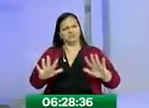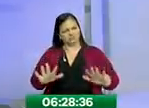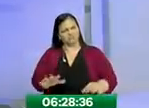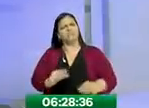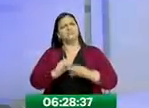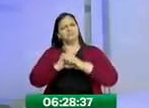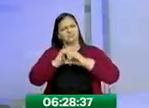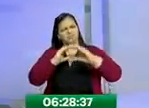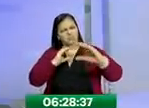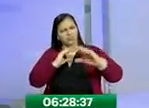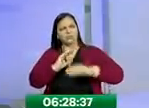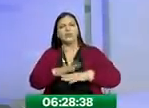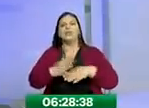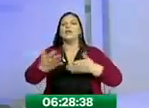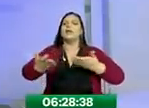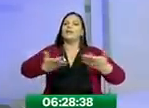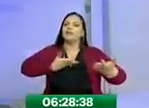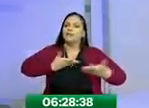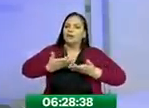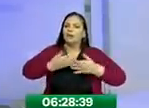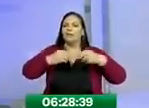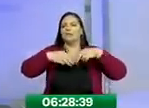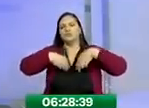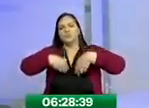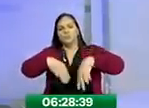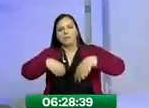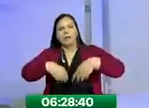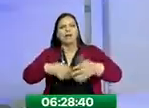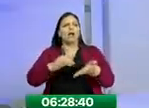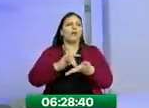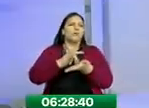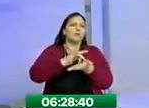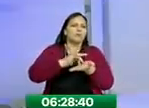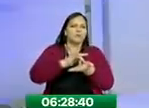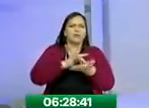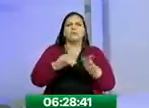barrios, van a estar abiertos supermercados, van a estar abiertos farmacias, van a estar